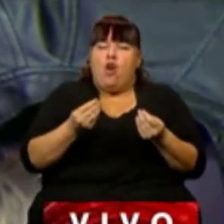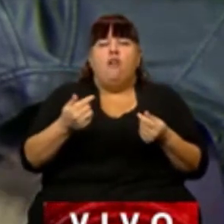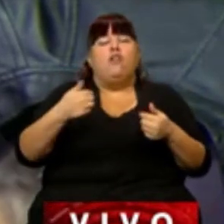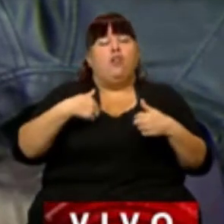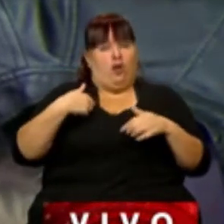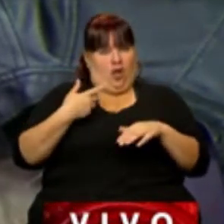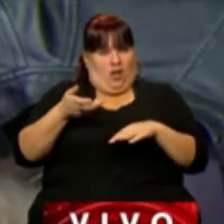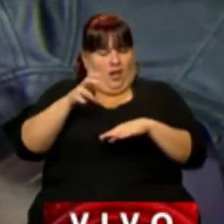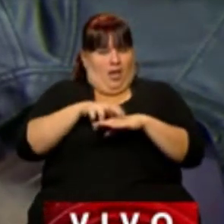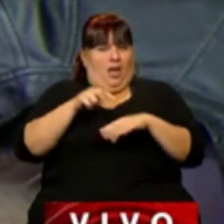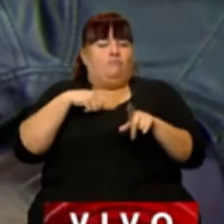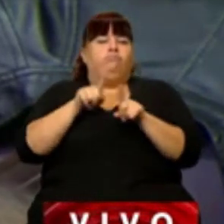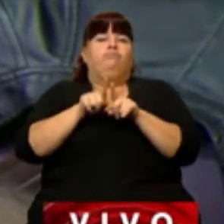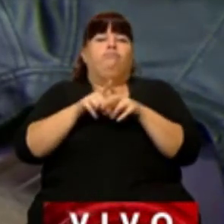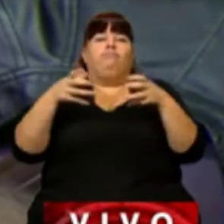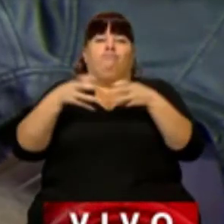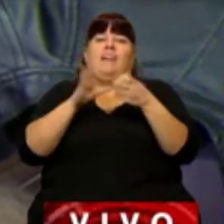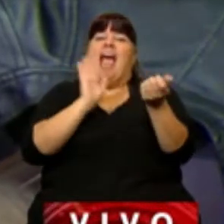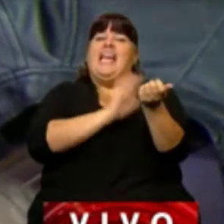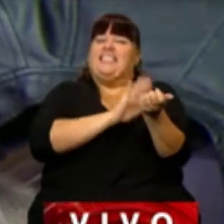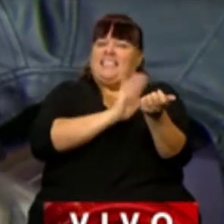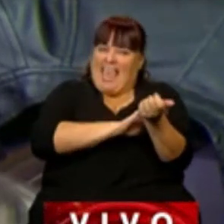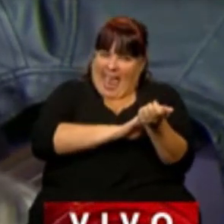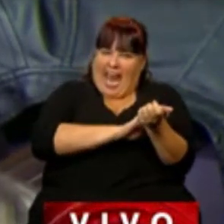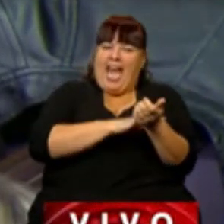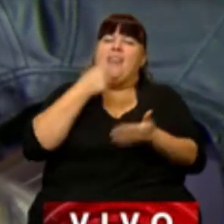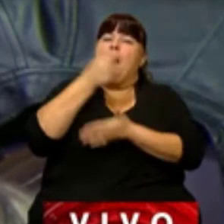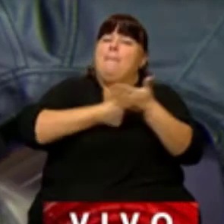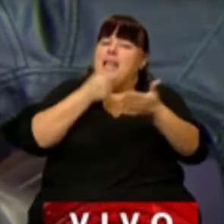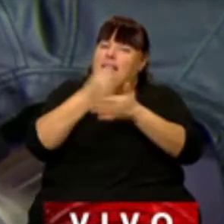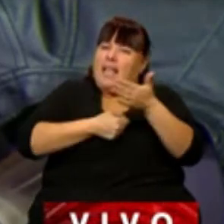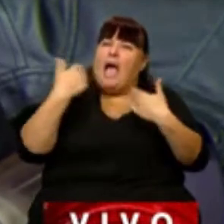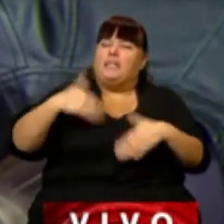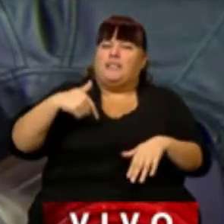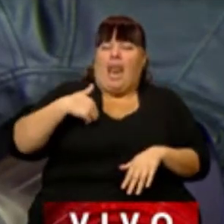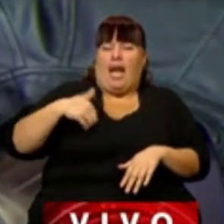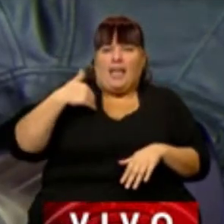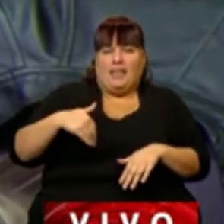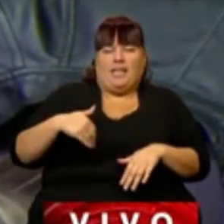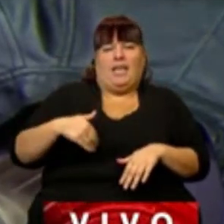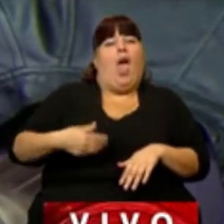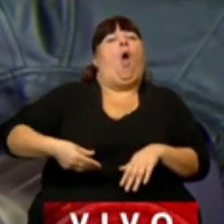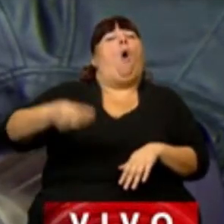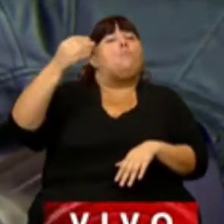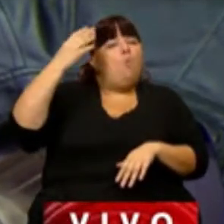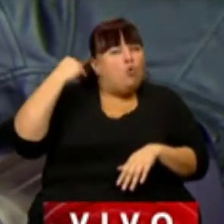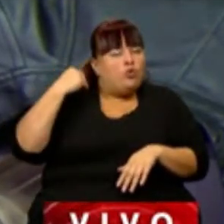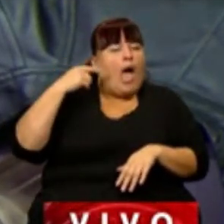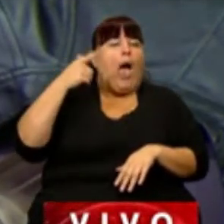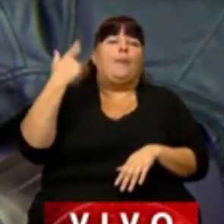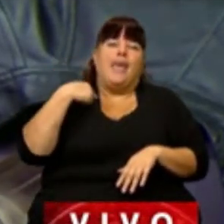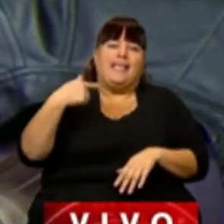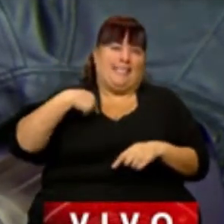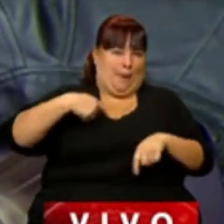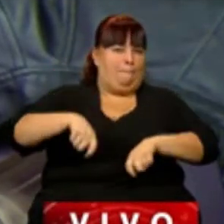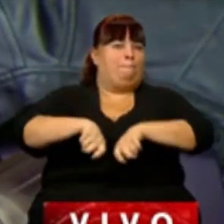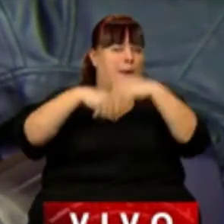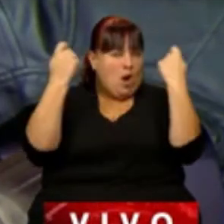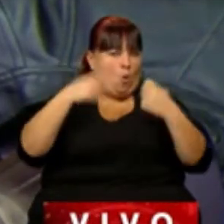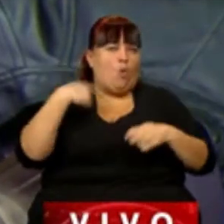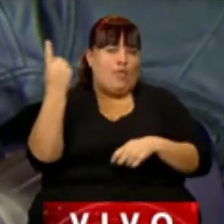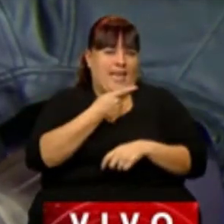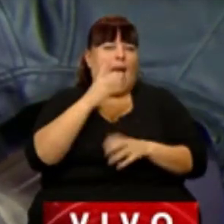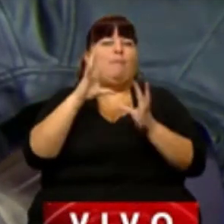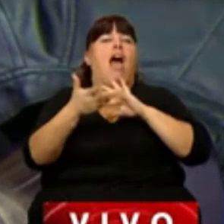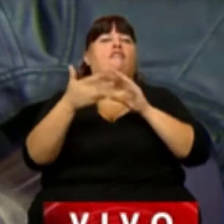un lugar, desde las fuerzas de izquierda, con gran militancia en este país, que muchas veces hemos sido muy perjudicadas